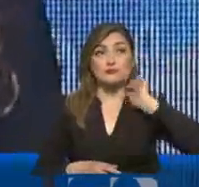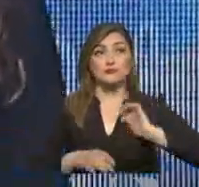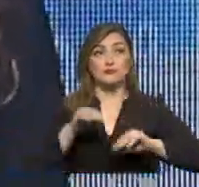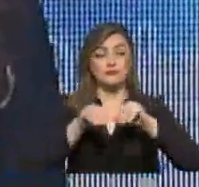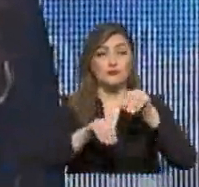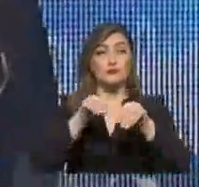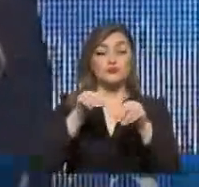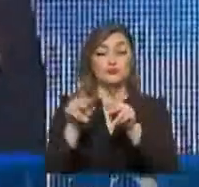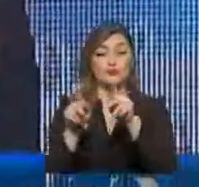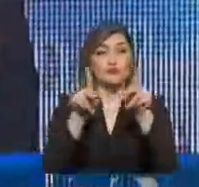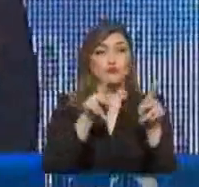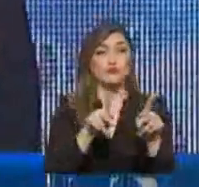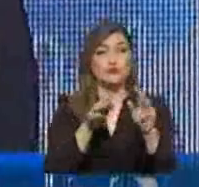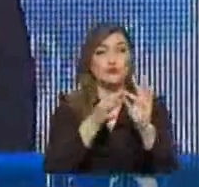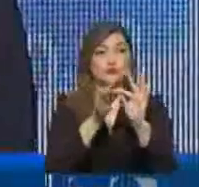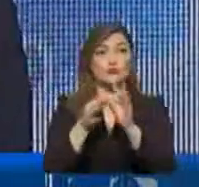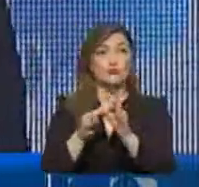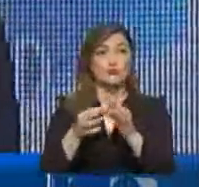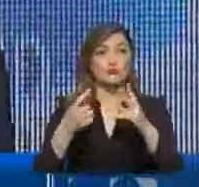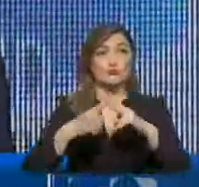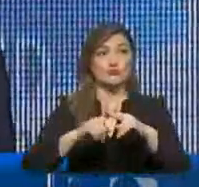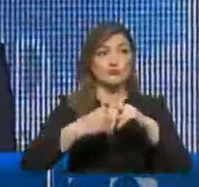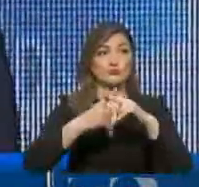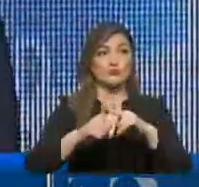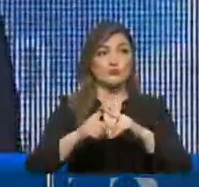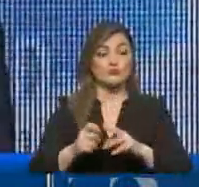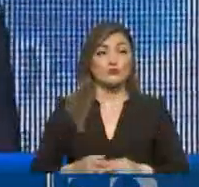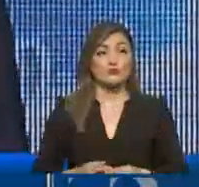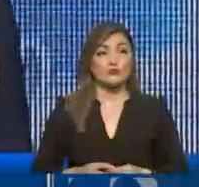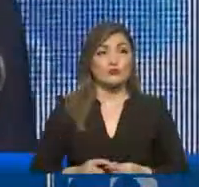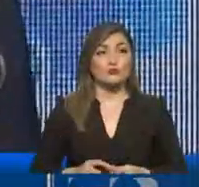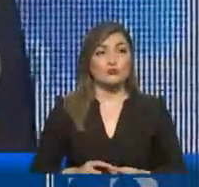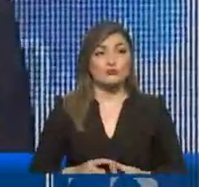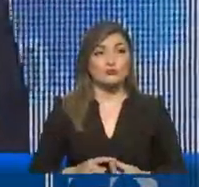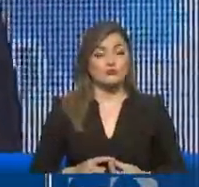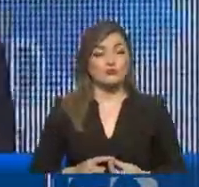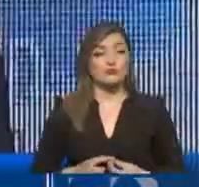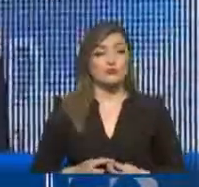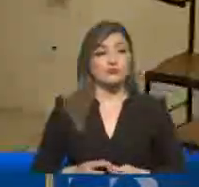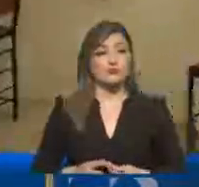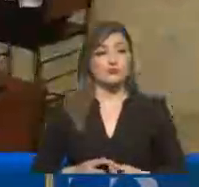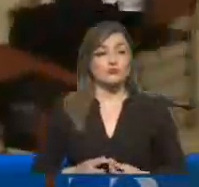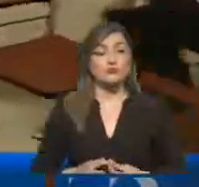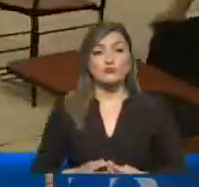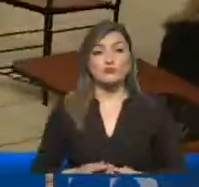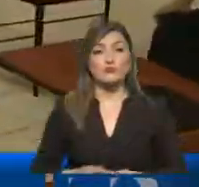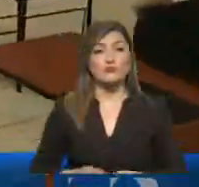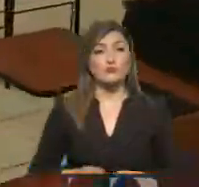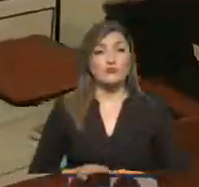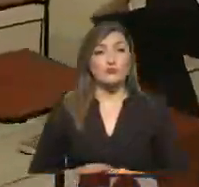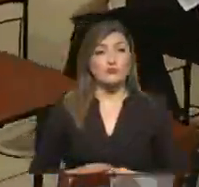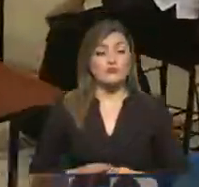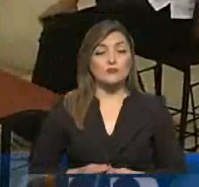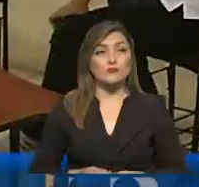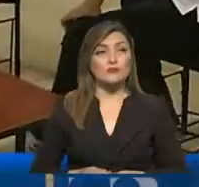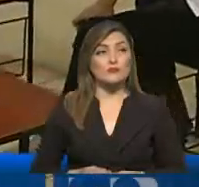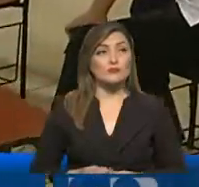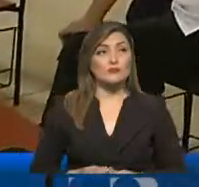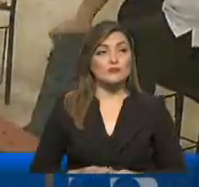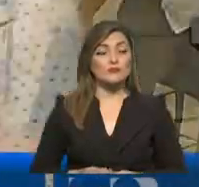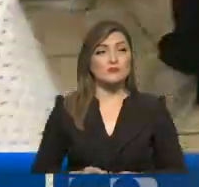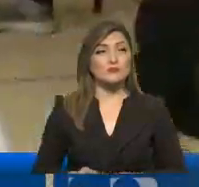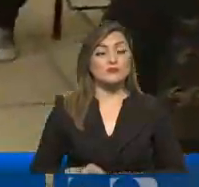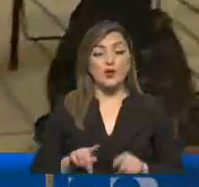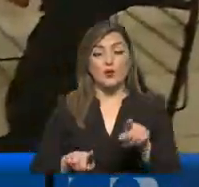un plan de intervención, tanto de mantenimiento como de construcciones en algunos casos. De los más de 4 millones de estudiantes